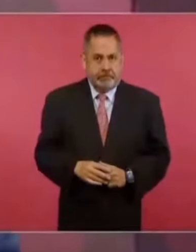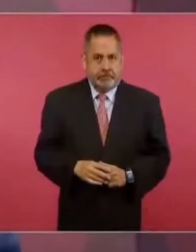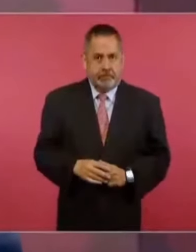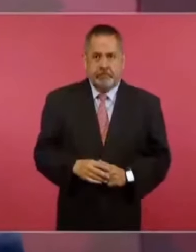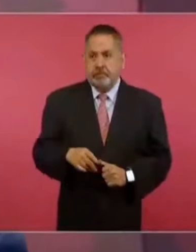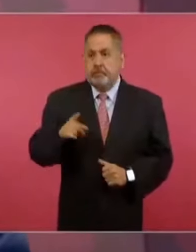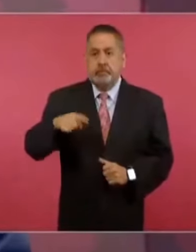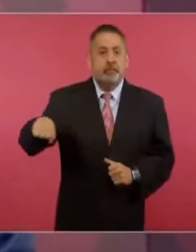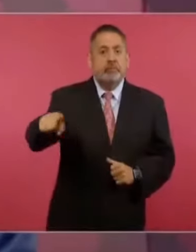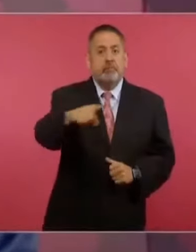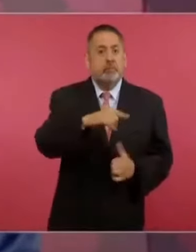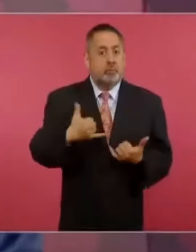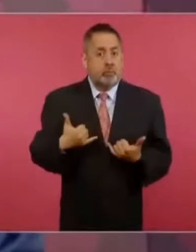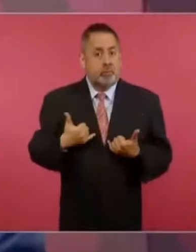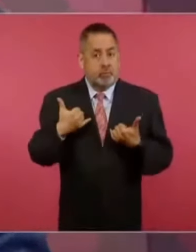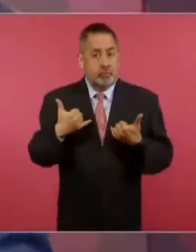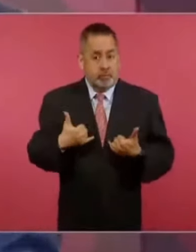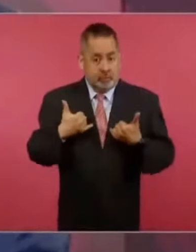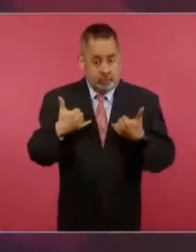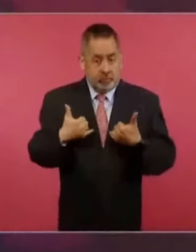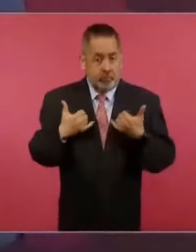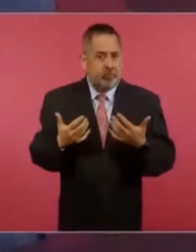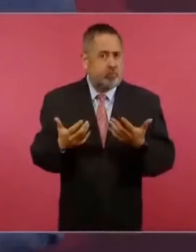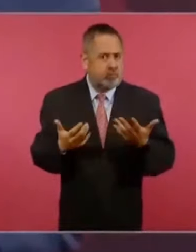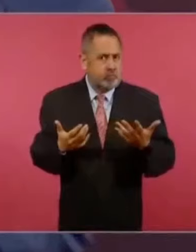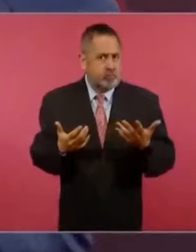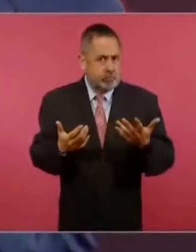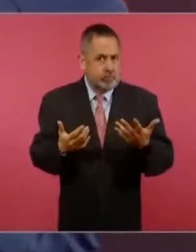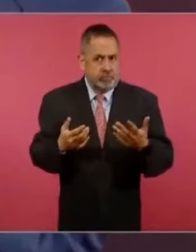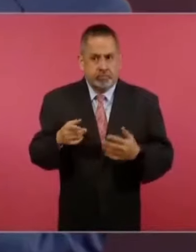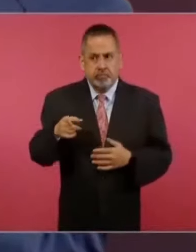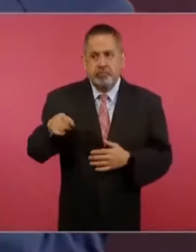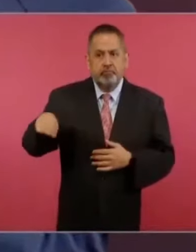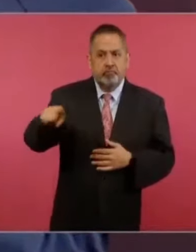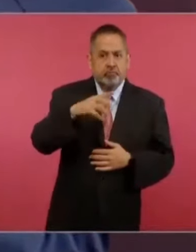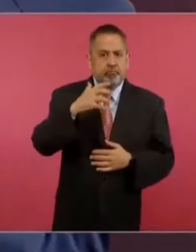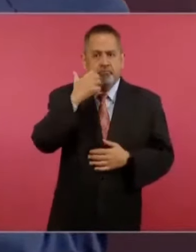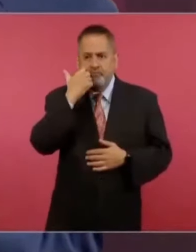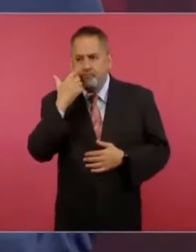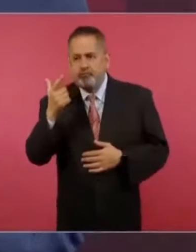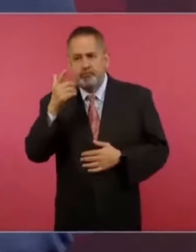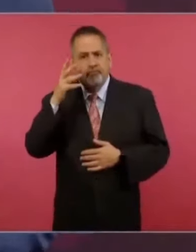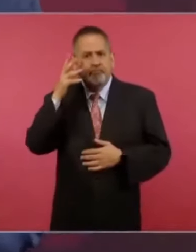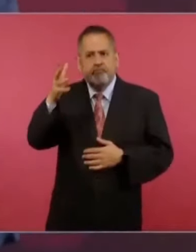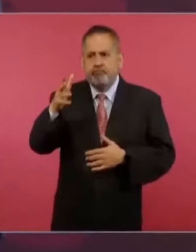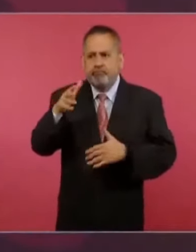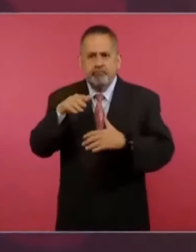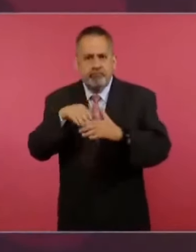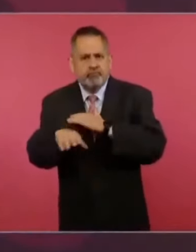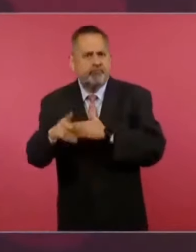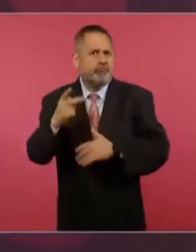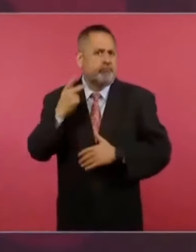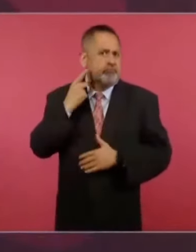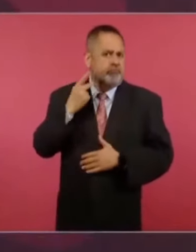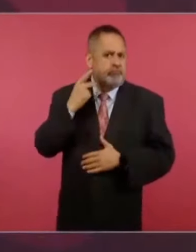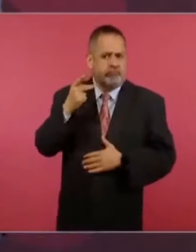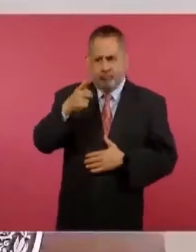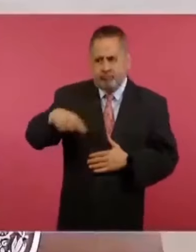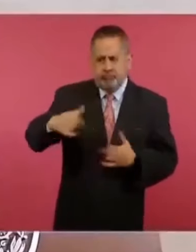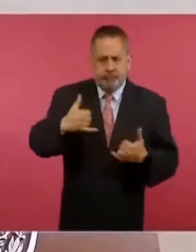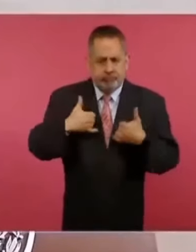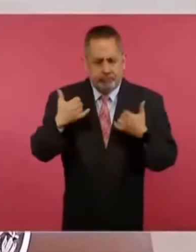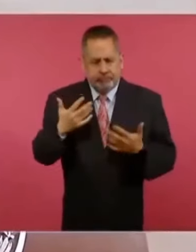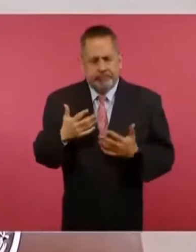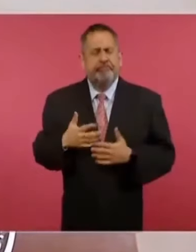que los jóvenes que quieren dedicarse al noble oficio de la política